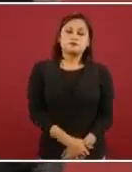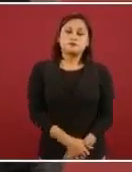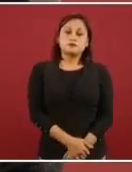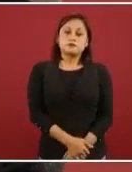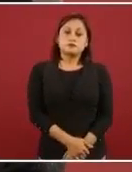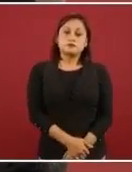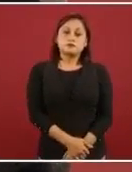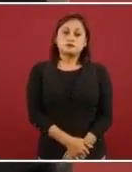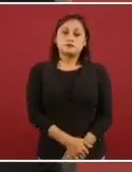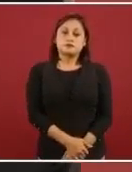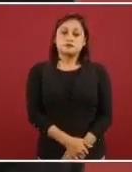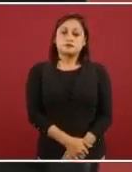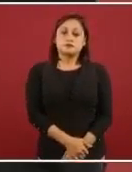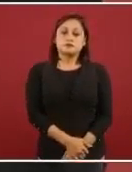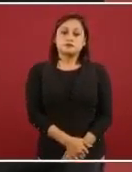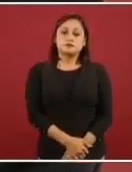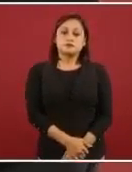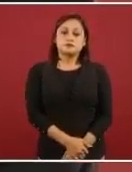hay